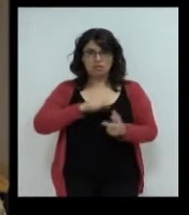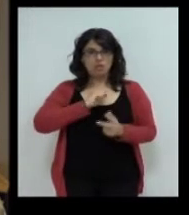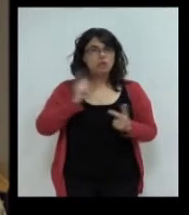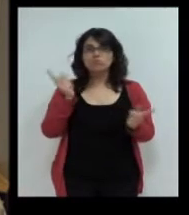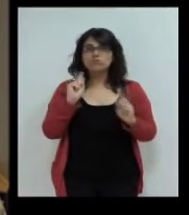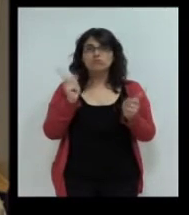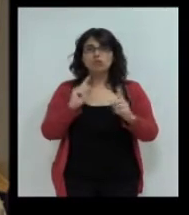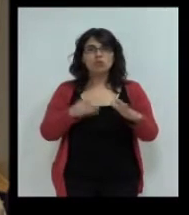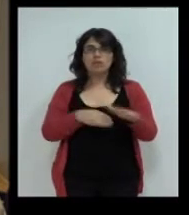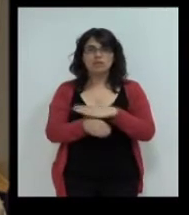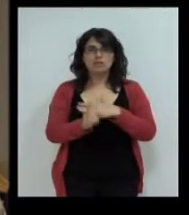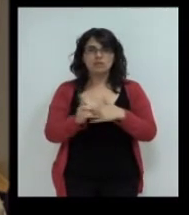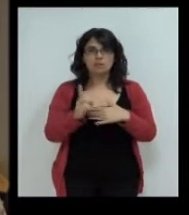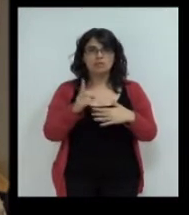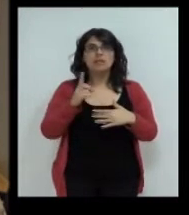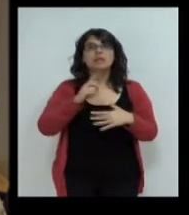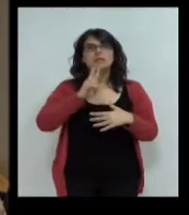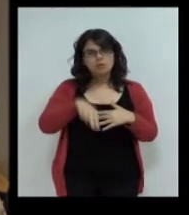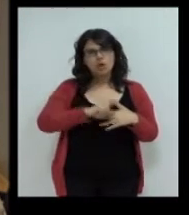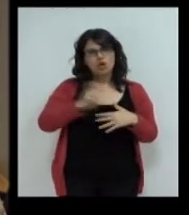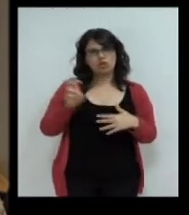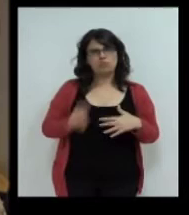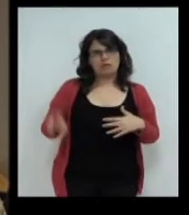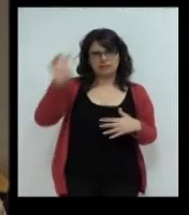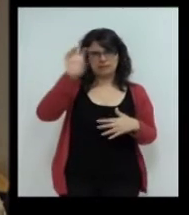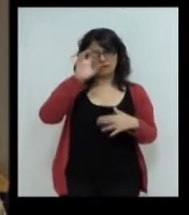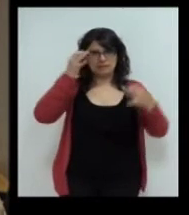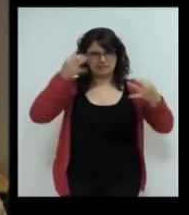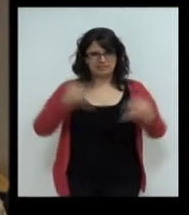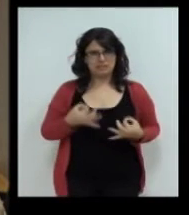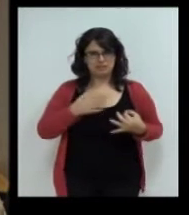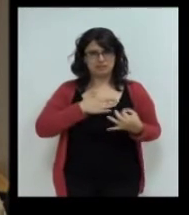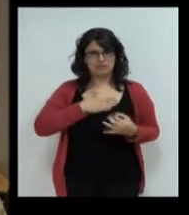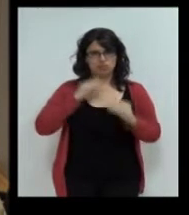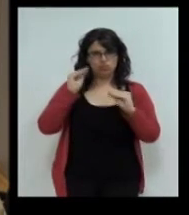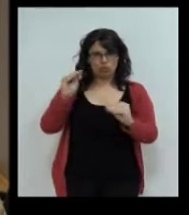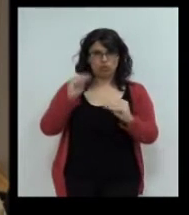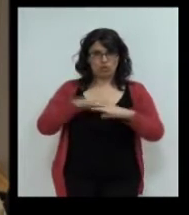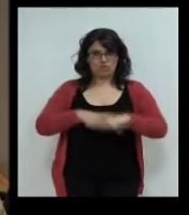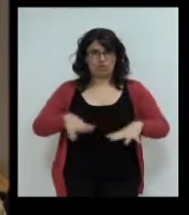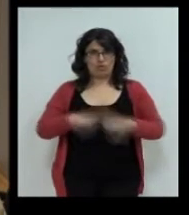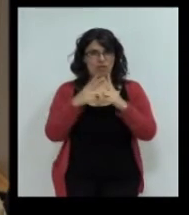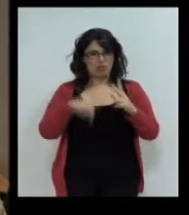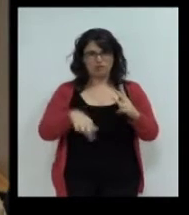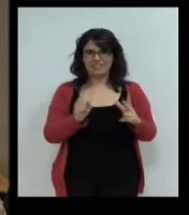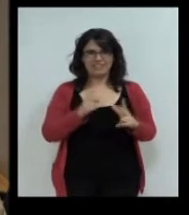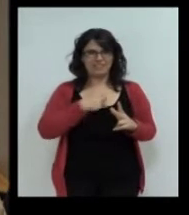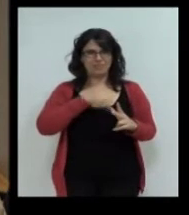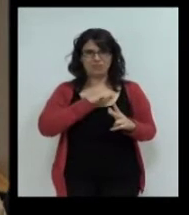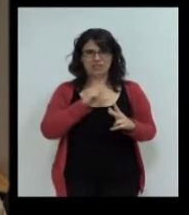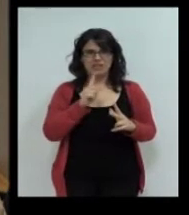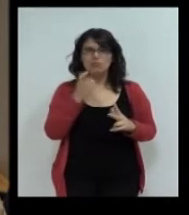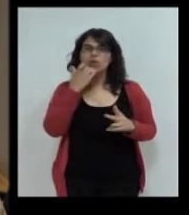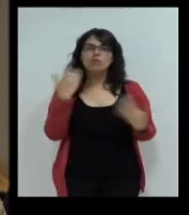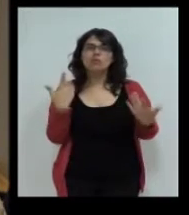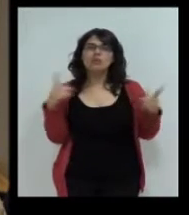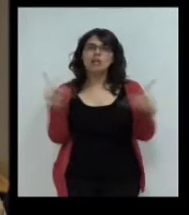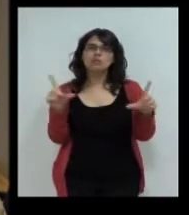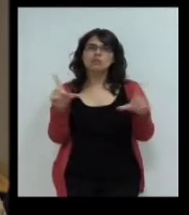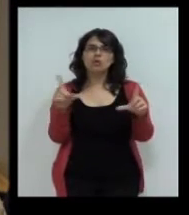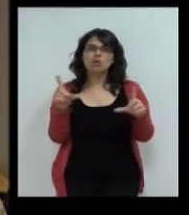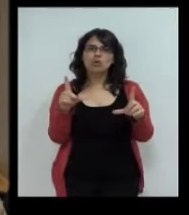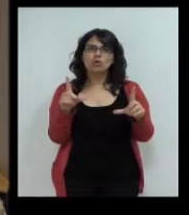en otros países. ¿Cómo se legisla, por ejemplo, en una televisión,